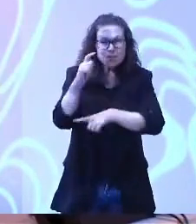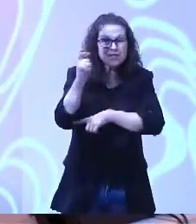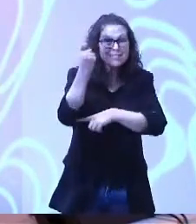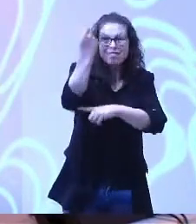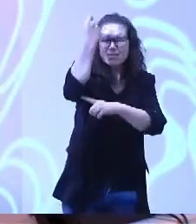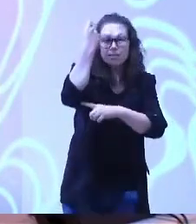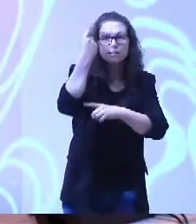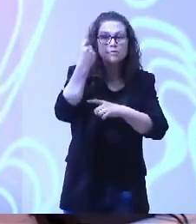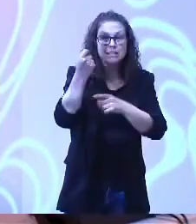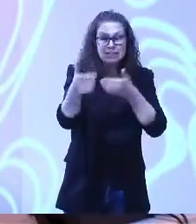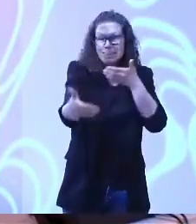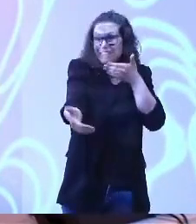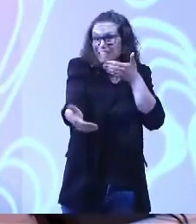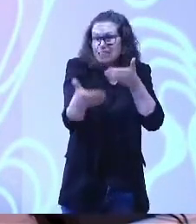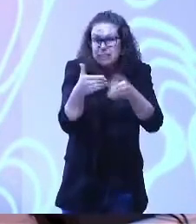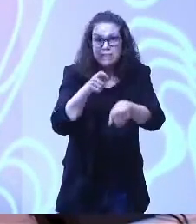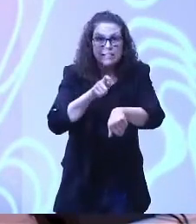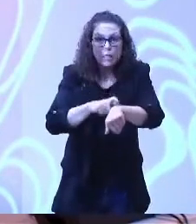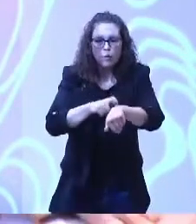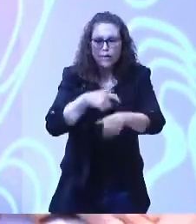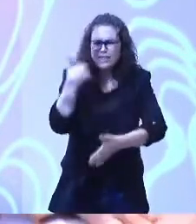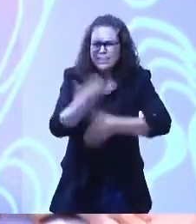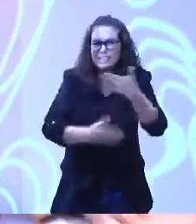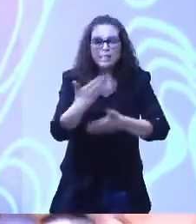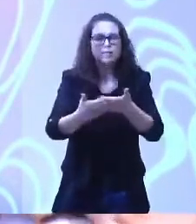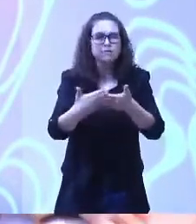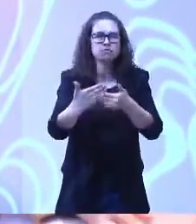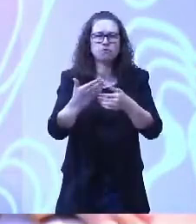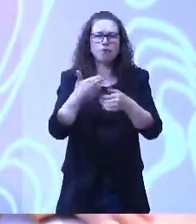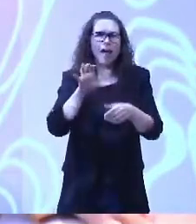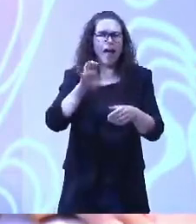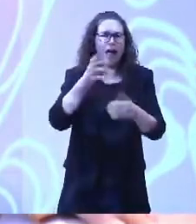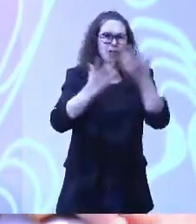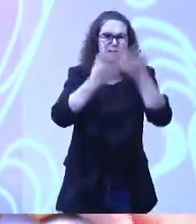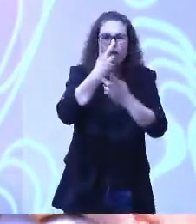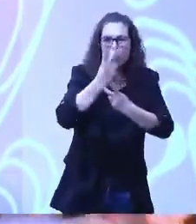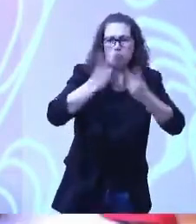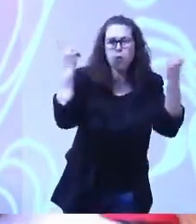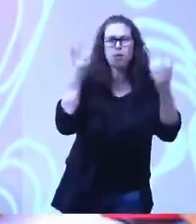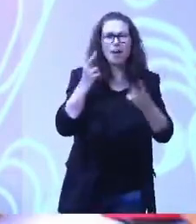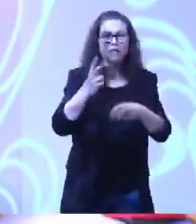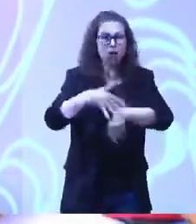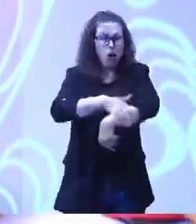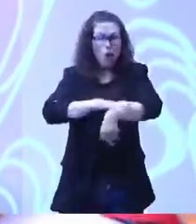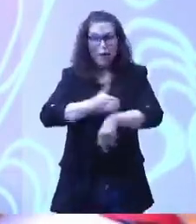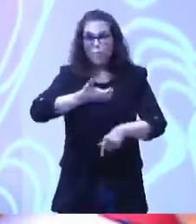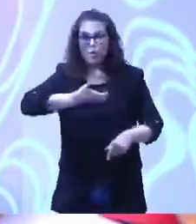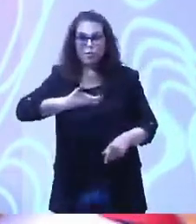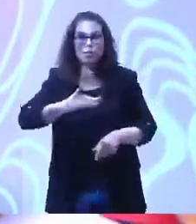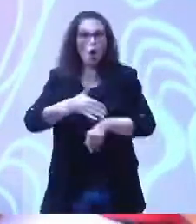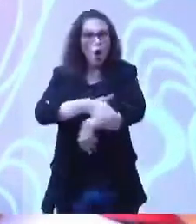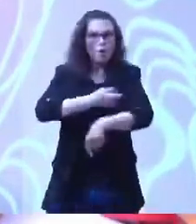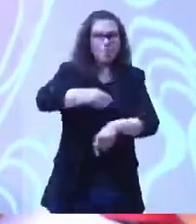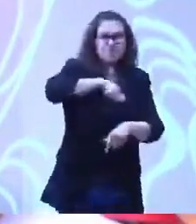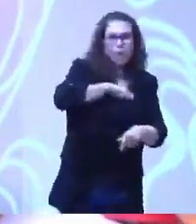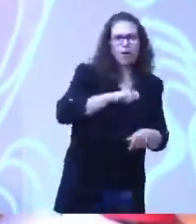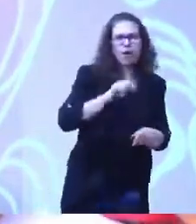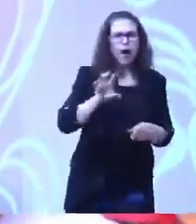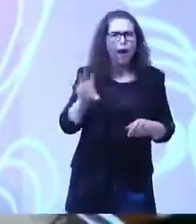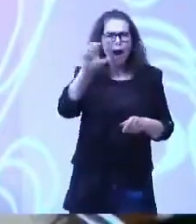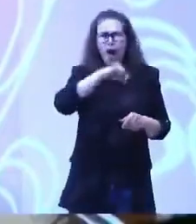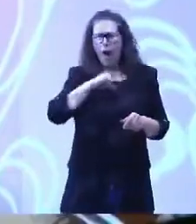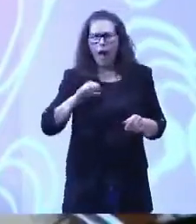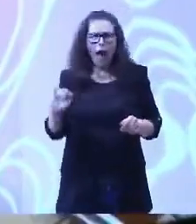tiempo, necesitamos más administraciones públicas, gobiernos autonómicos, gobiernos municipales, el gobierno de España,